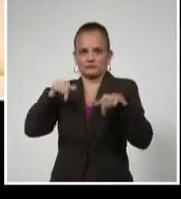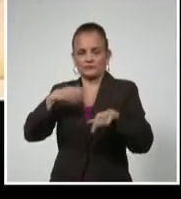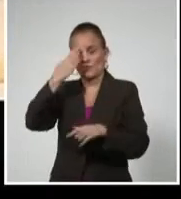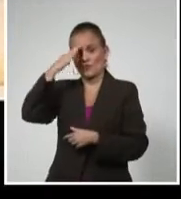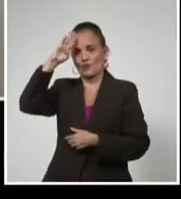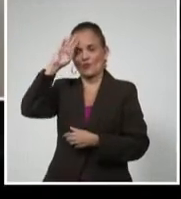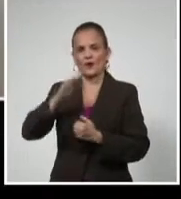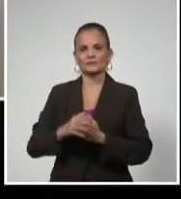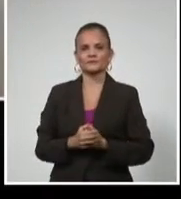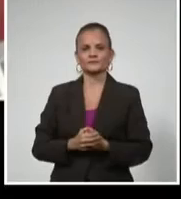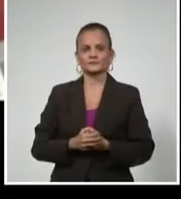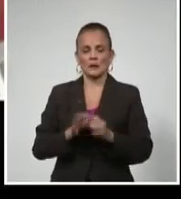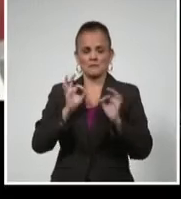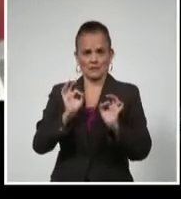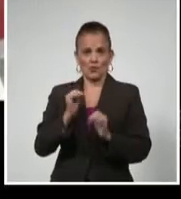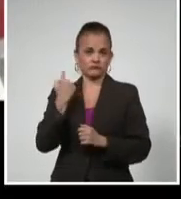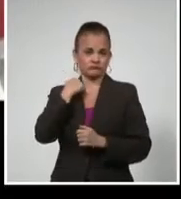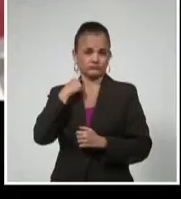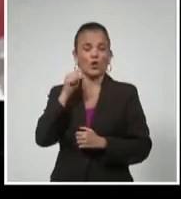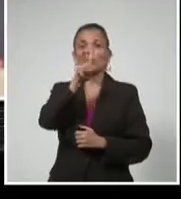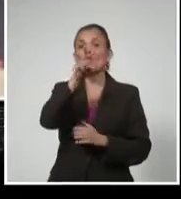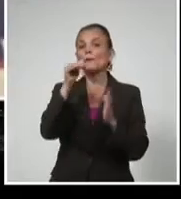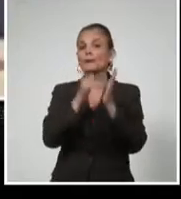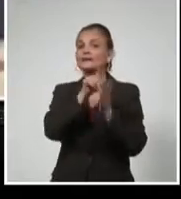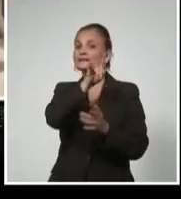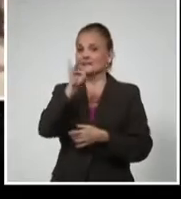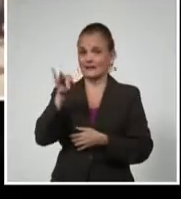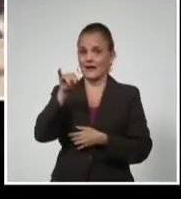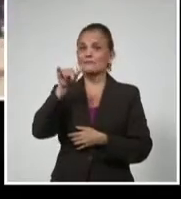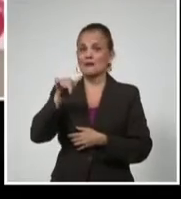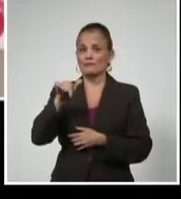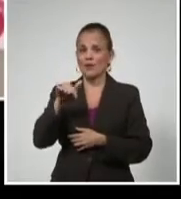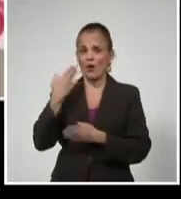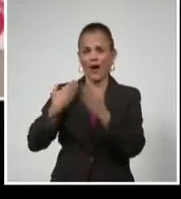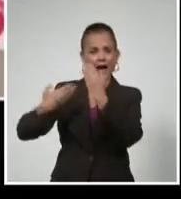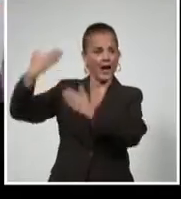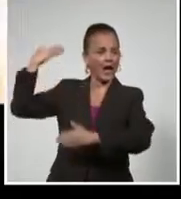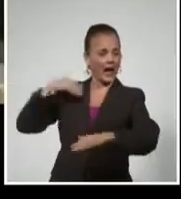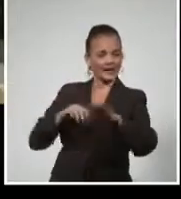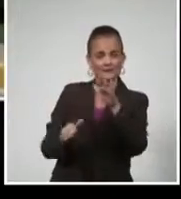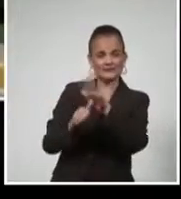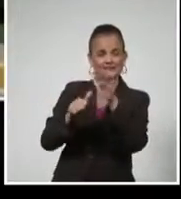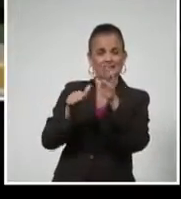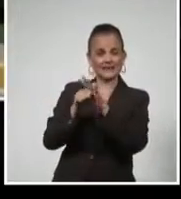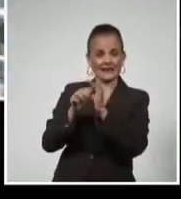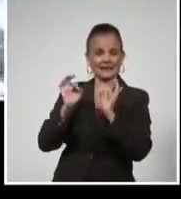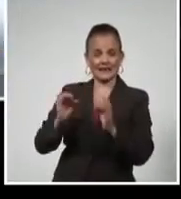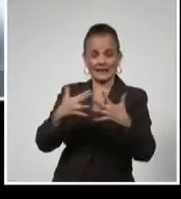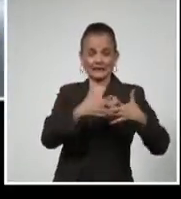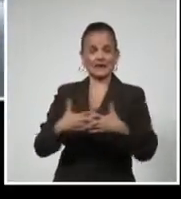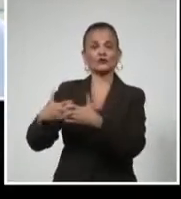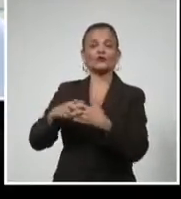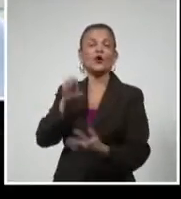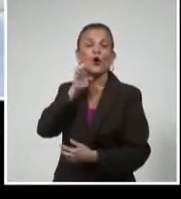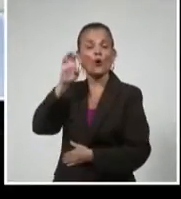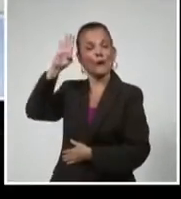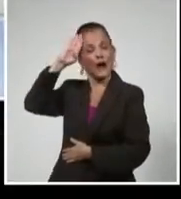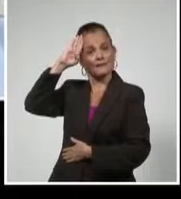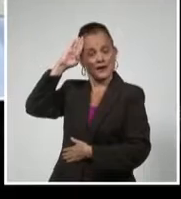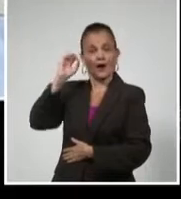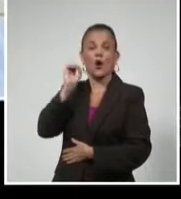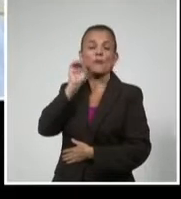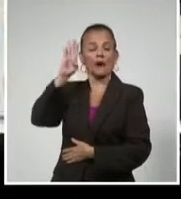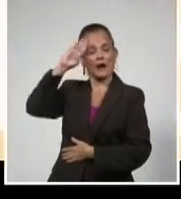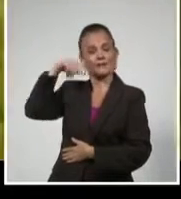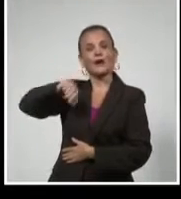año 2016, durante su estancia en La Habana, el expresidente de Estados Unidos, Barack Obama, reconocía que ambos países podían ser